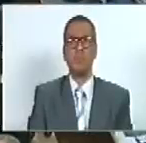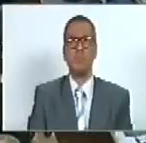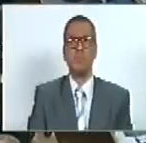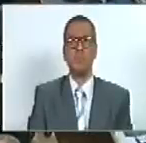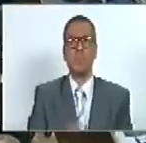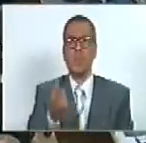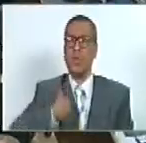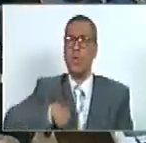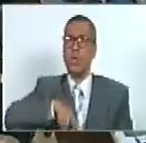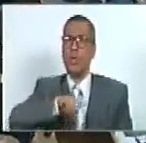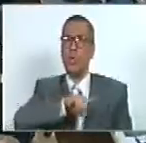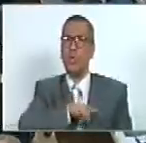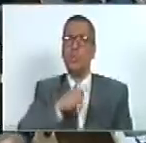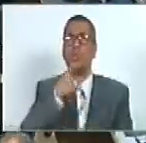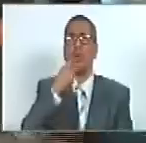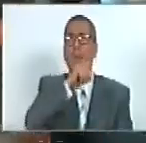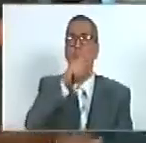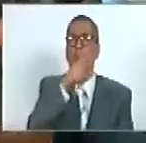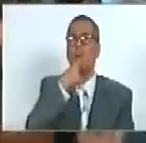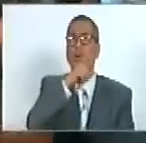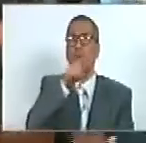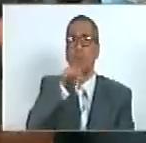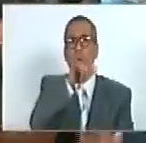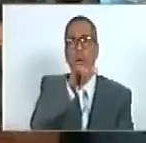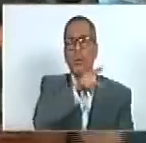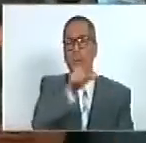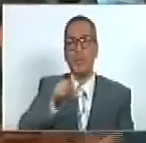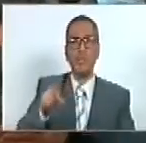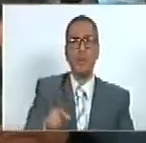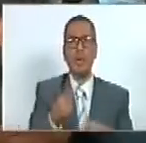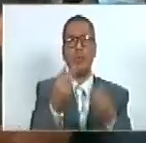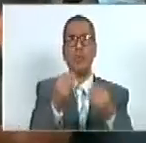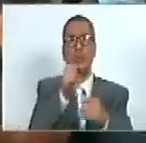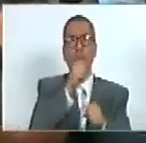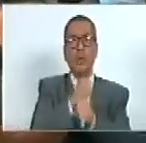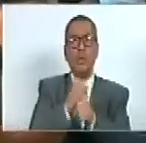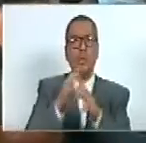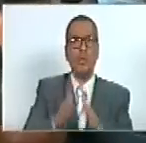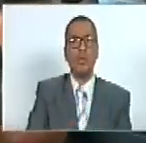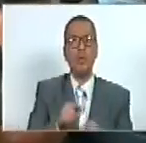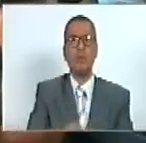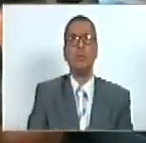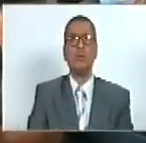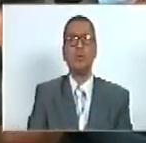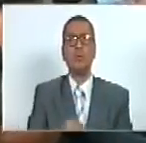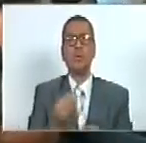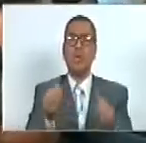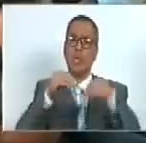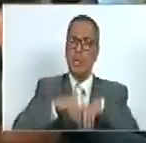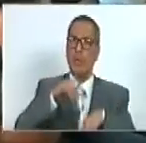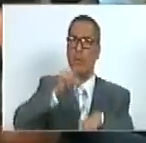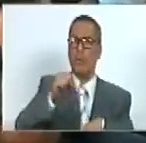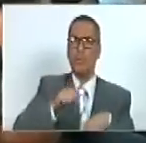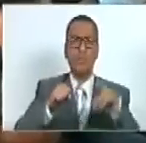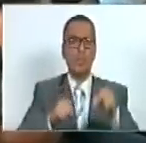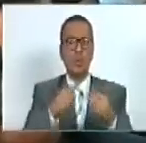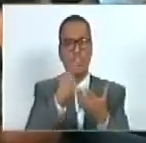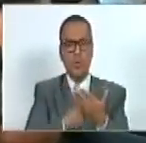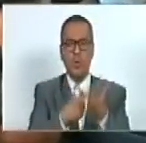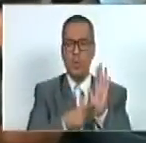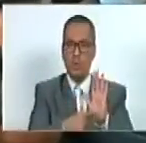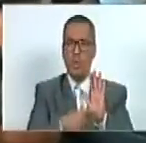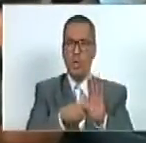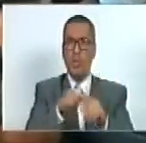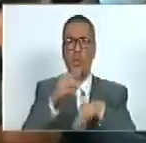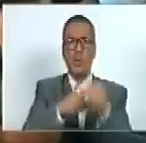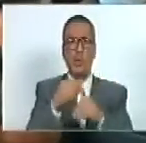Y nosotros le preguntamos a esos miles de personas que estaban allí que si estaban de acuerdo con la propuesta que se había